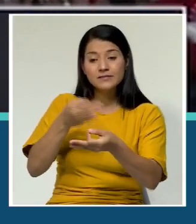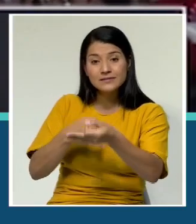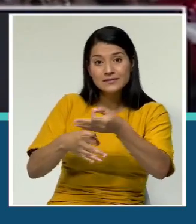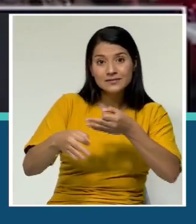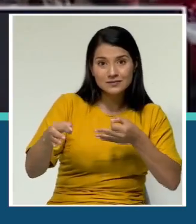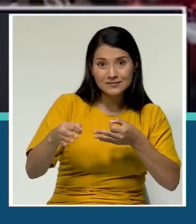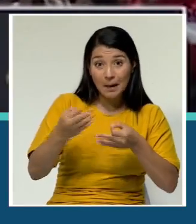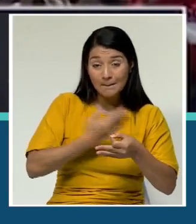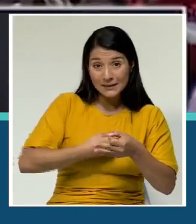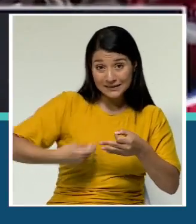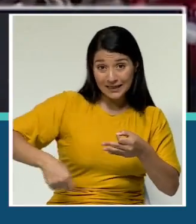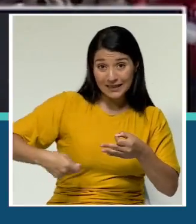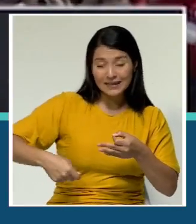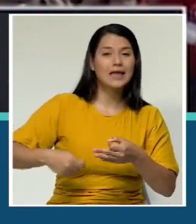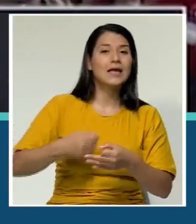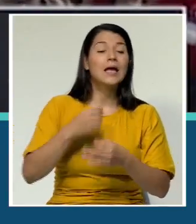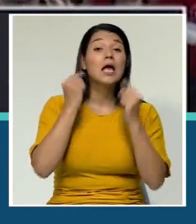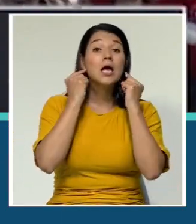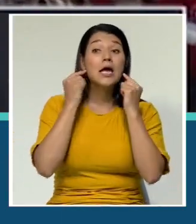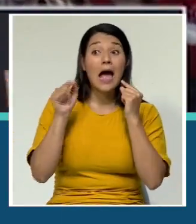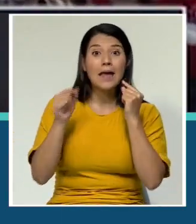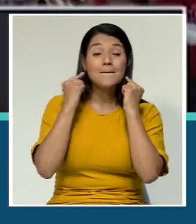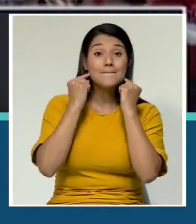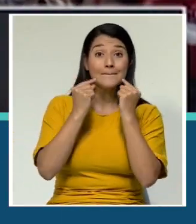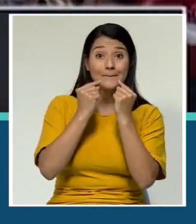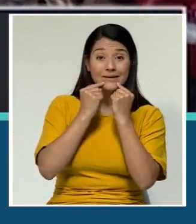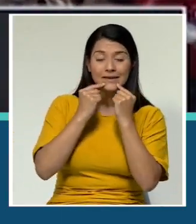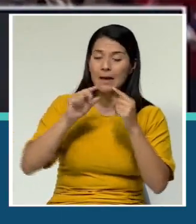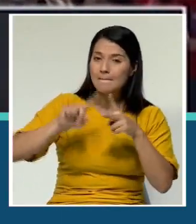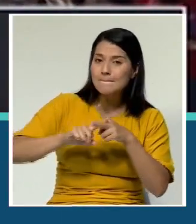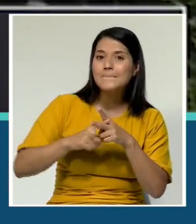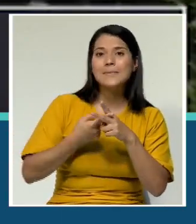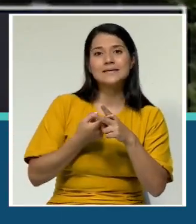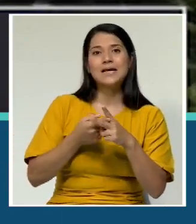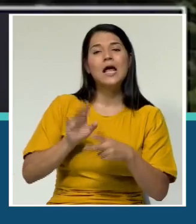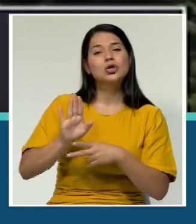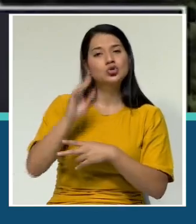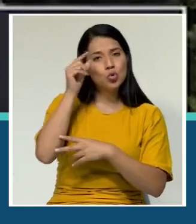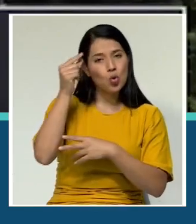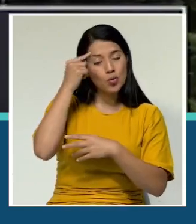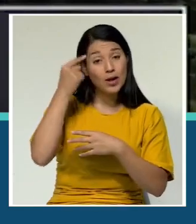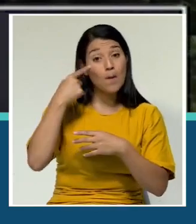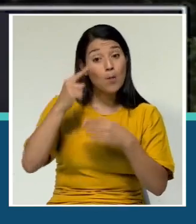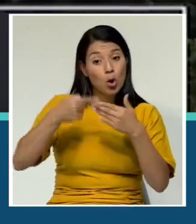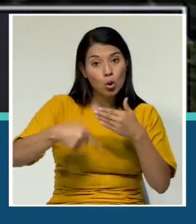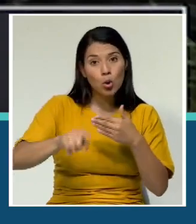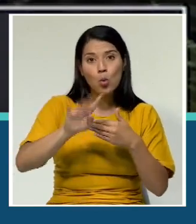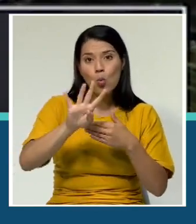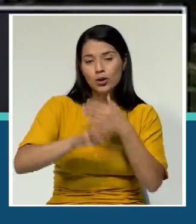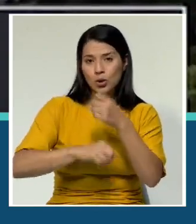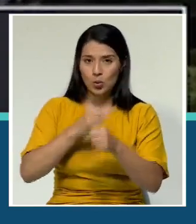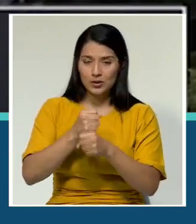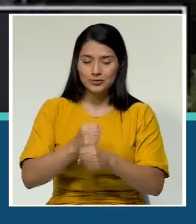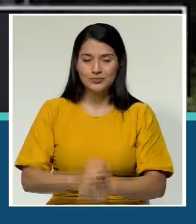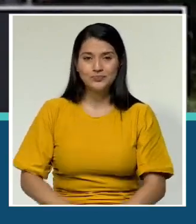sábado. El próximo domingo 8 de mayo se realizará el traspaso de poderes, donde el presidente